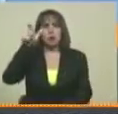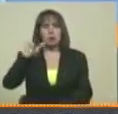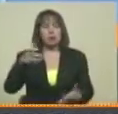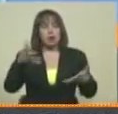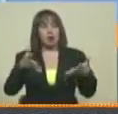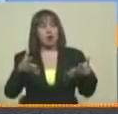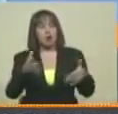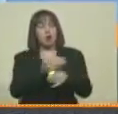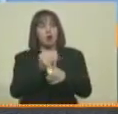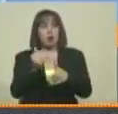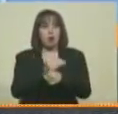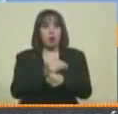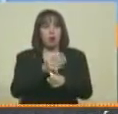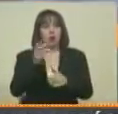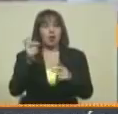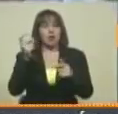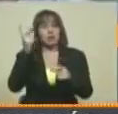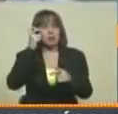logro del sonido.